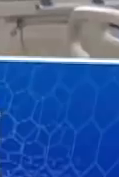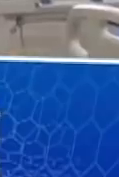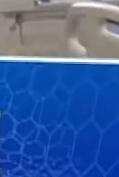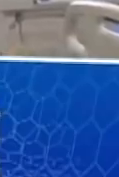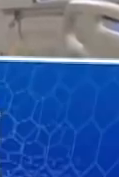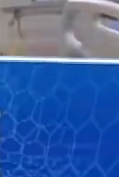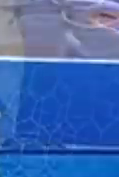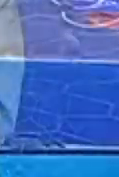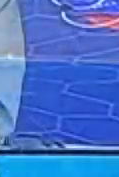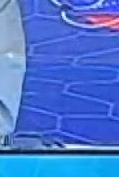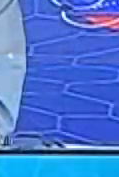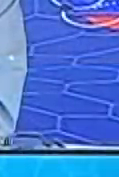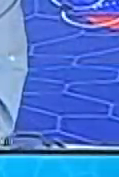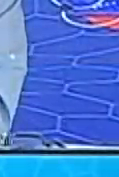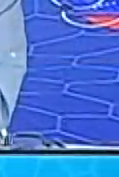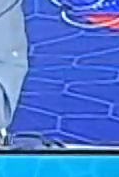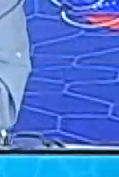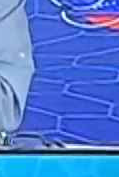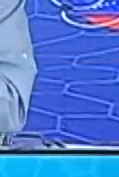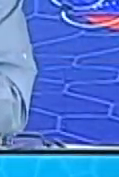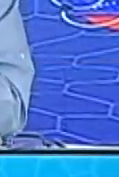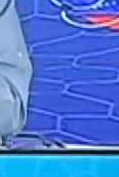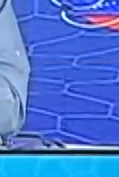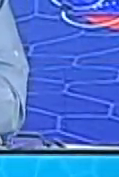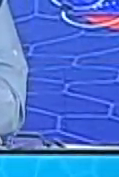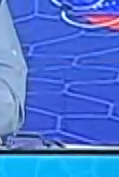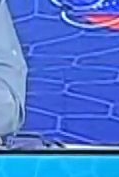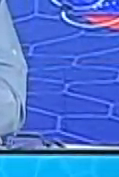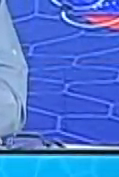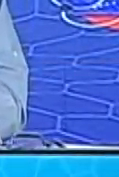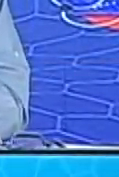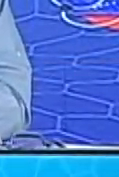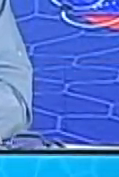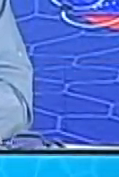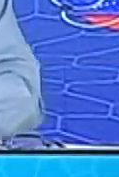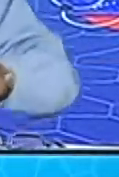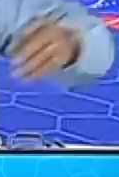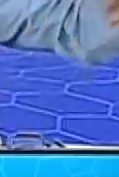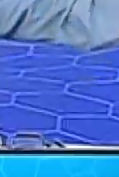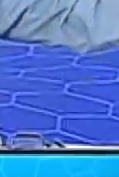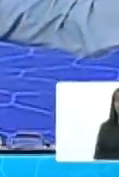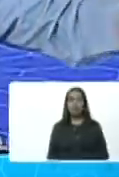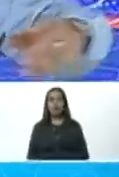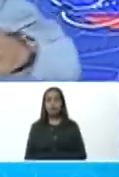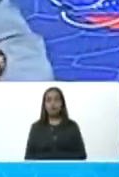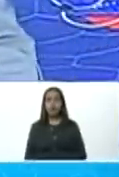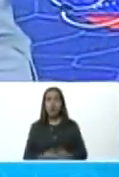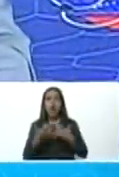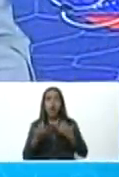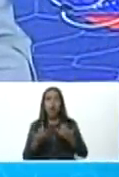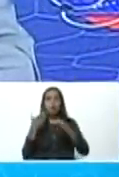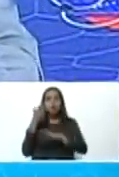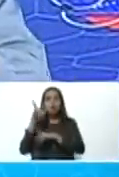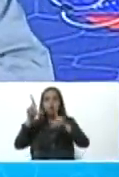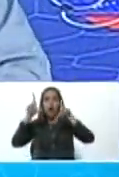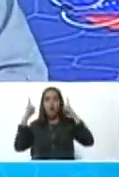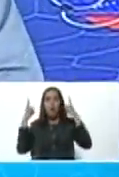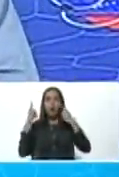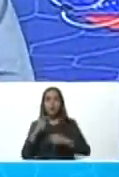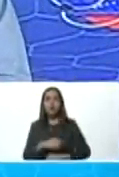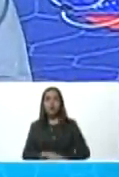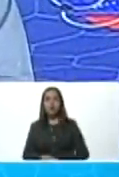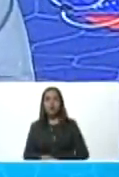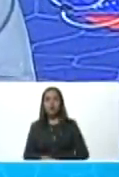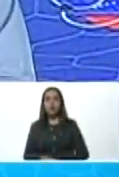Vámonos inmediatamente del oriente del país a La Guaira, al estado de La Guaira.